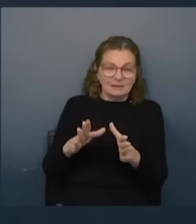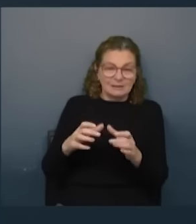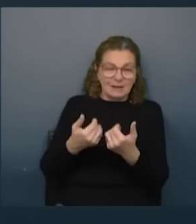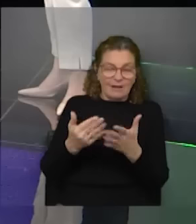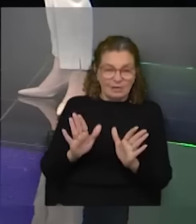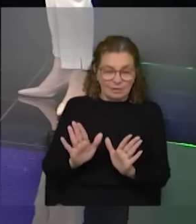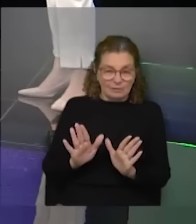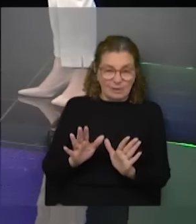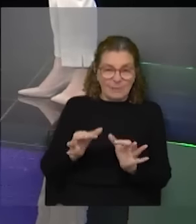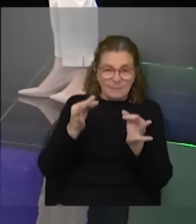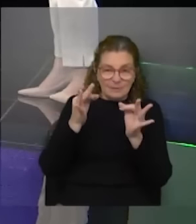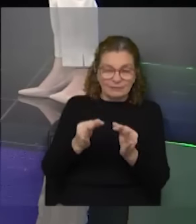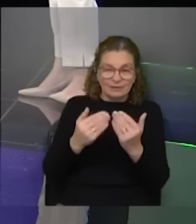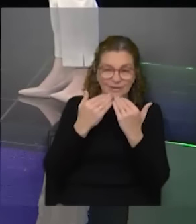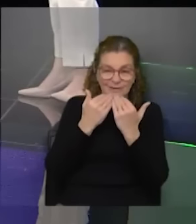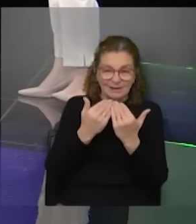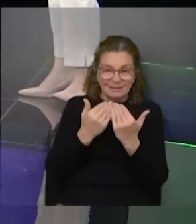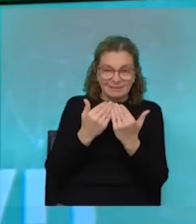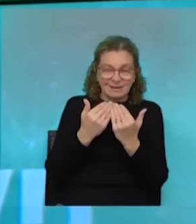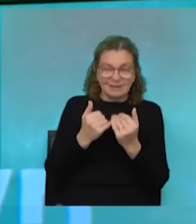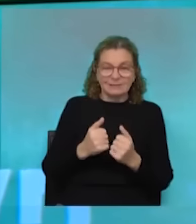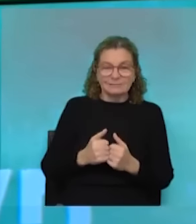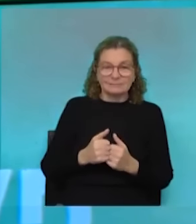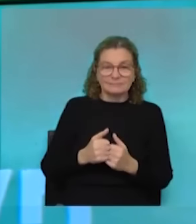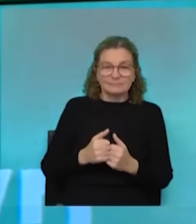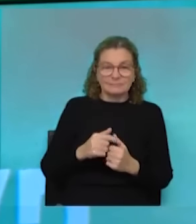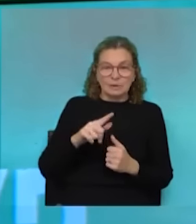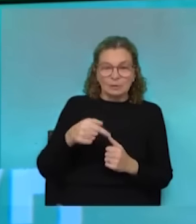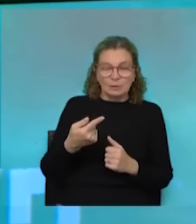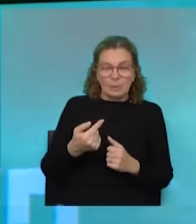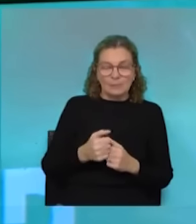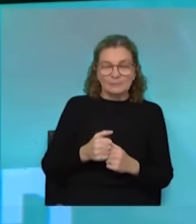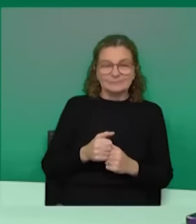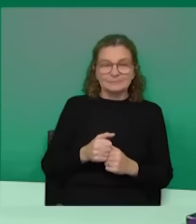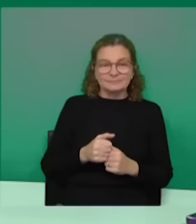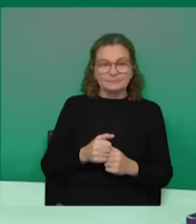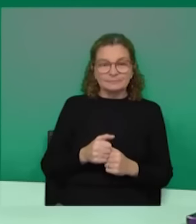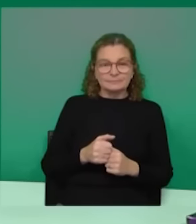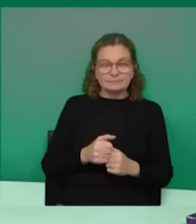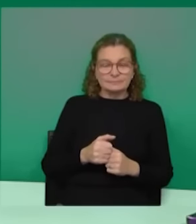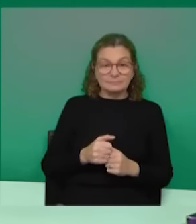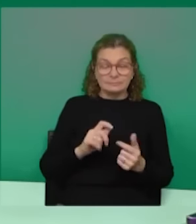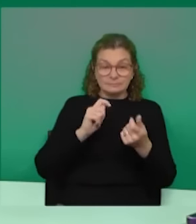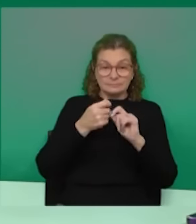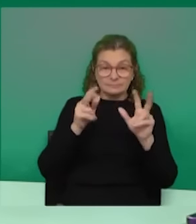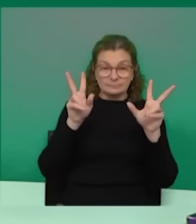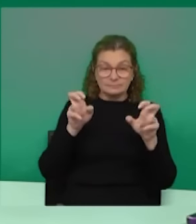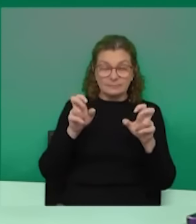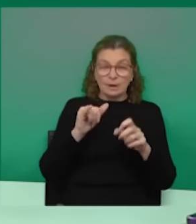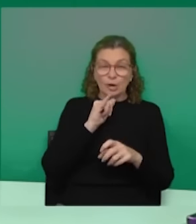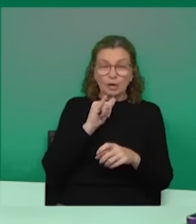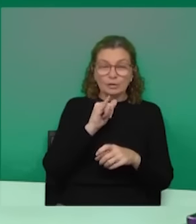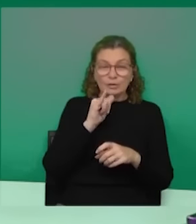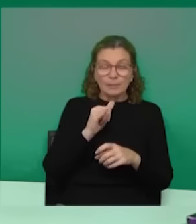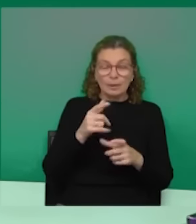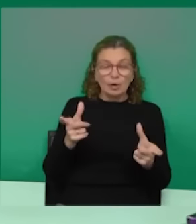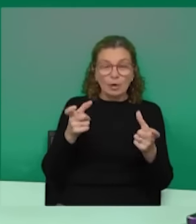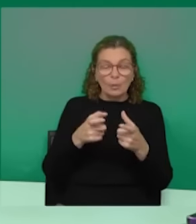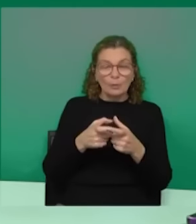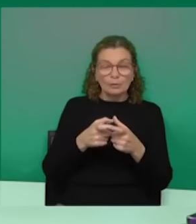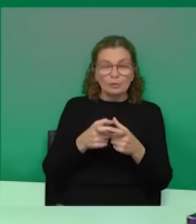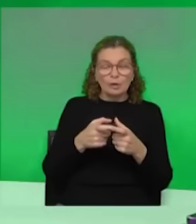abierto perfecto Gracias Eduardo por favor Gracias ustedes continuamos con Martín Rodríguez y cambiamos de tema les contamos que la comisión